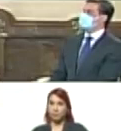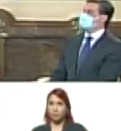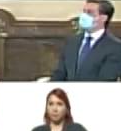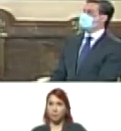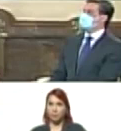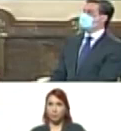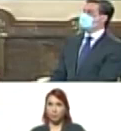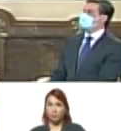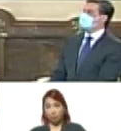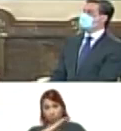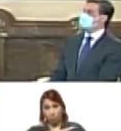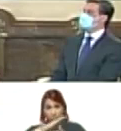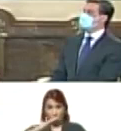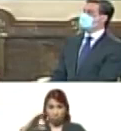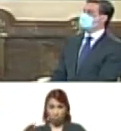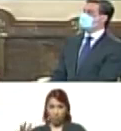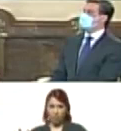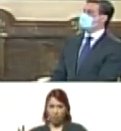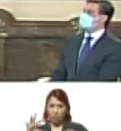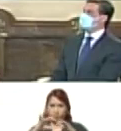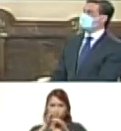Con el Caribe nos unen